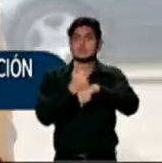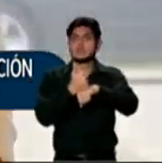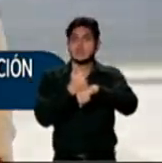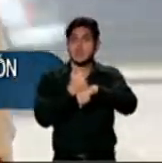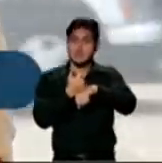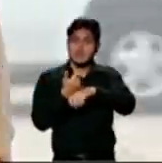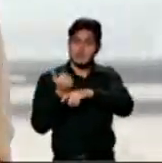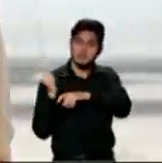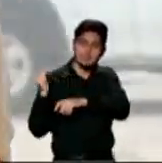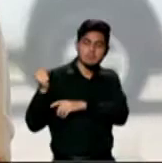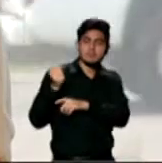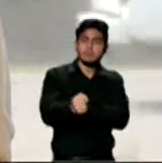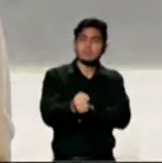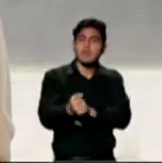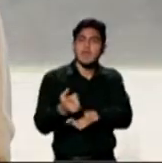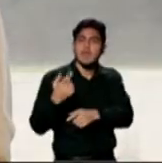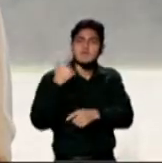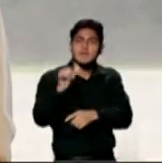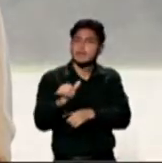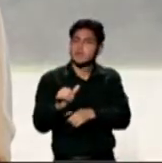temporero.